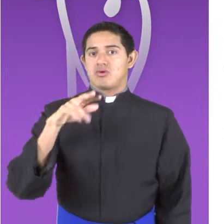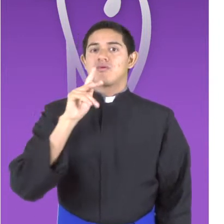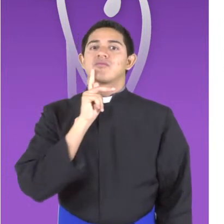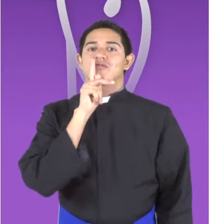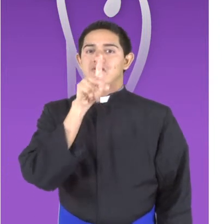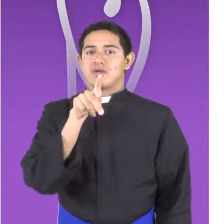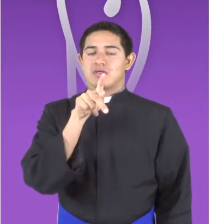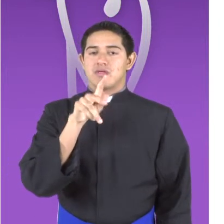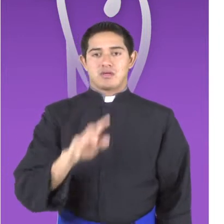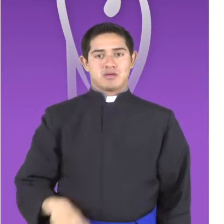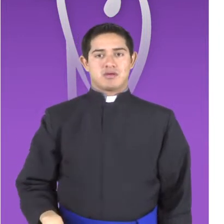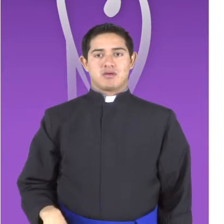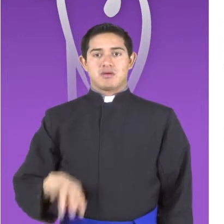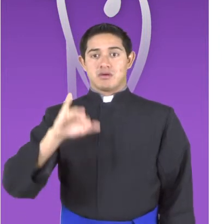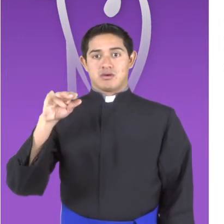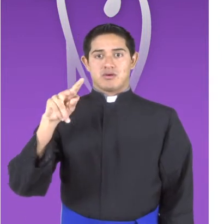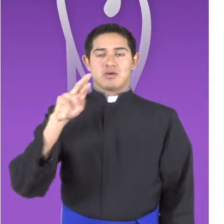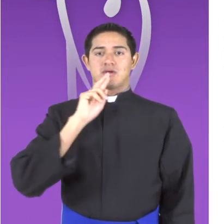Respondió: no.